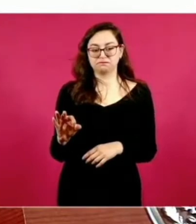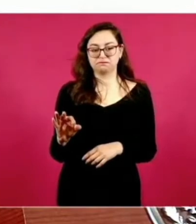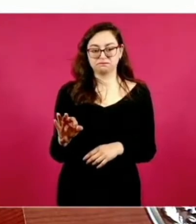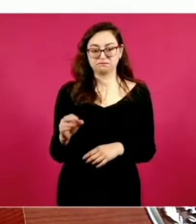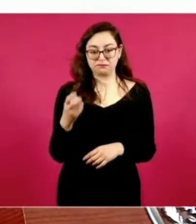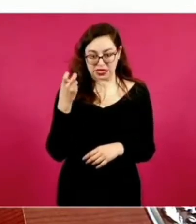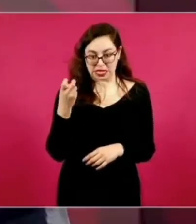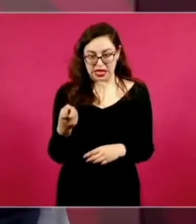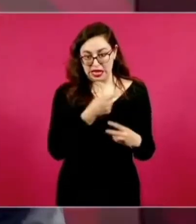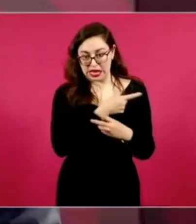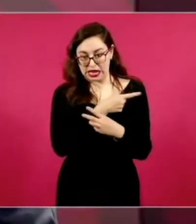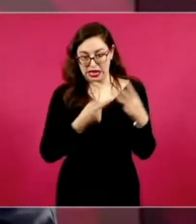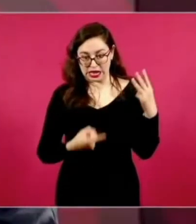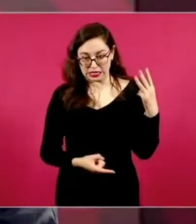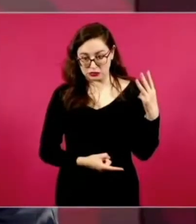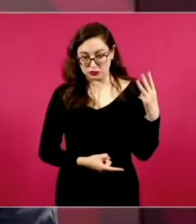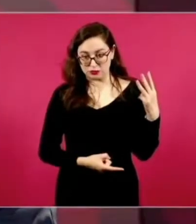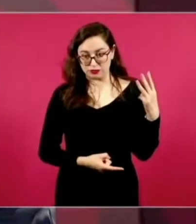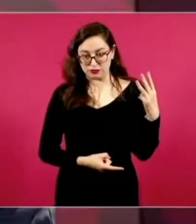Con eso.